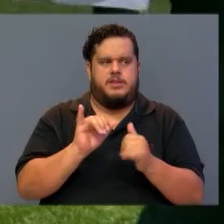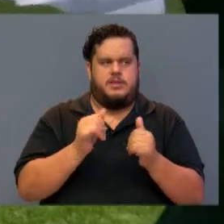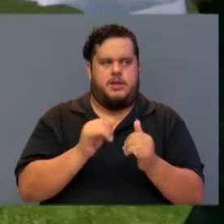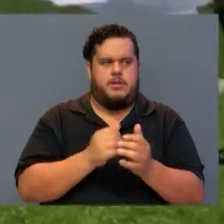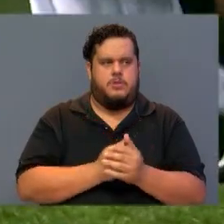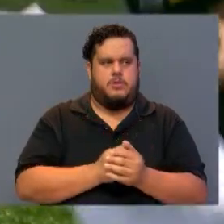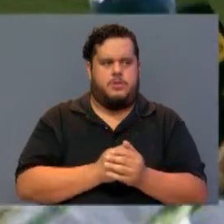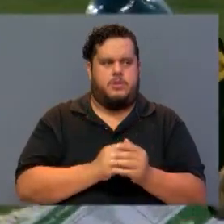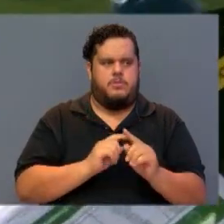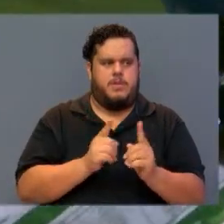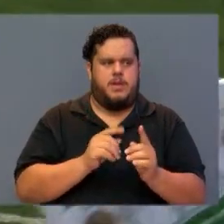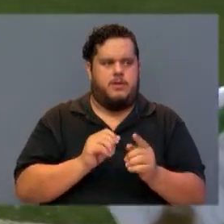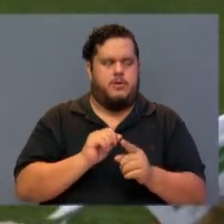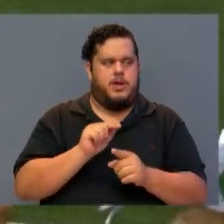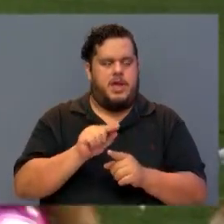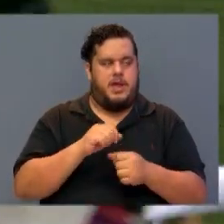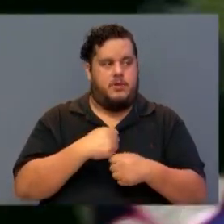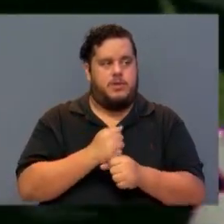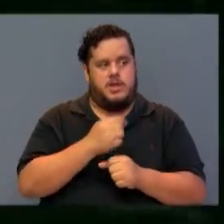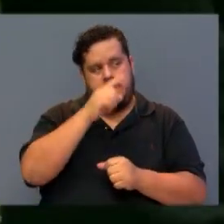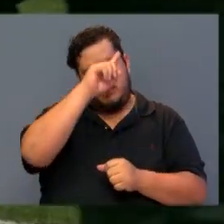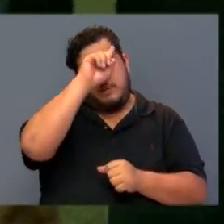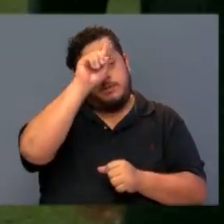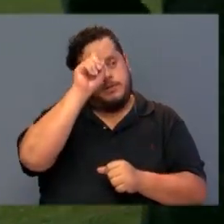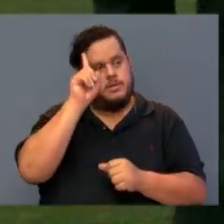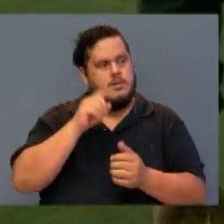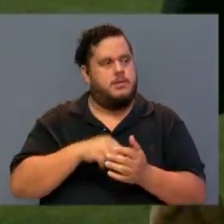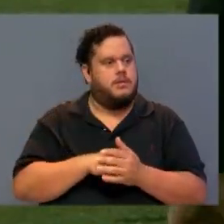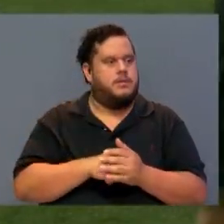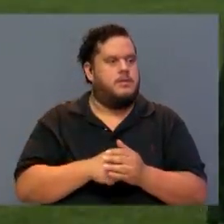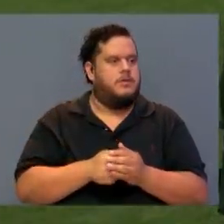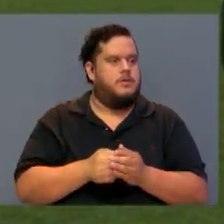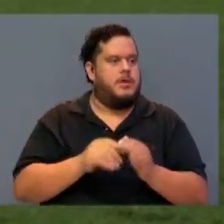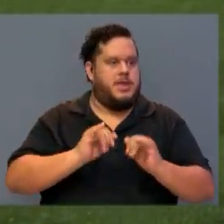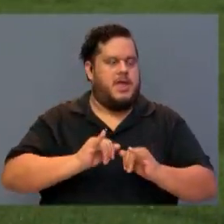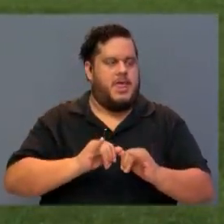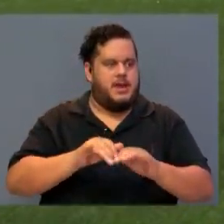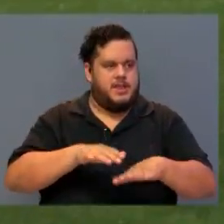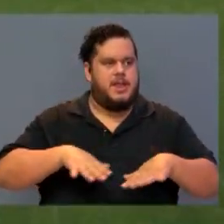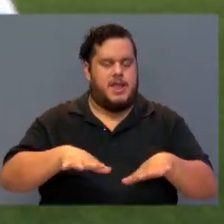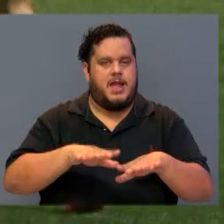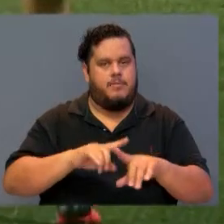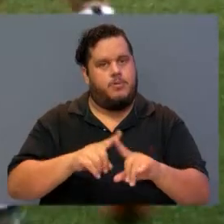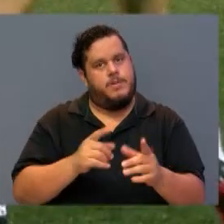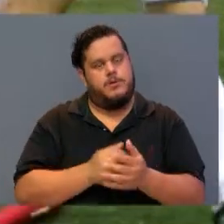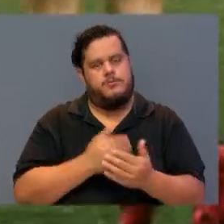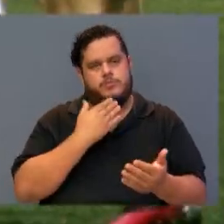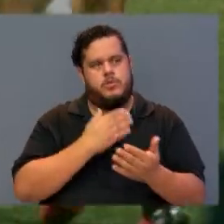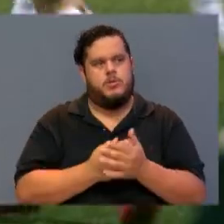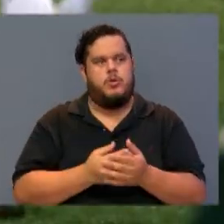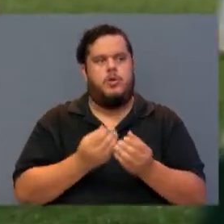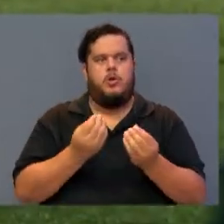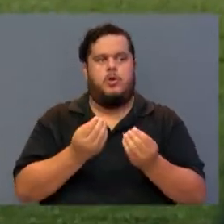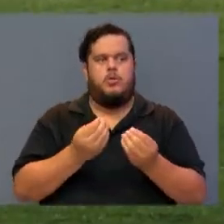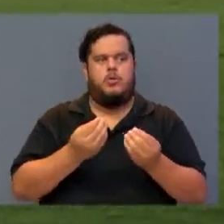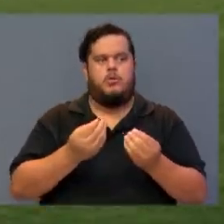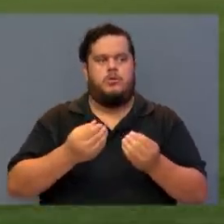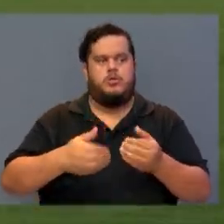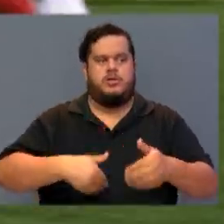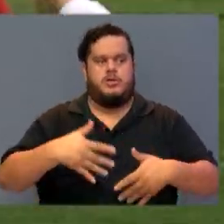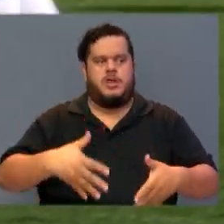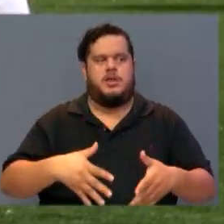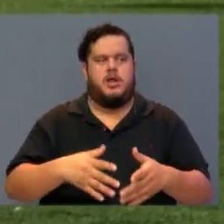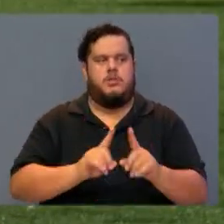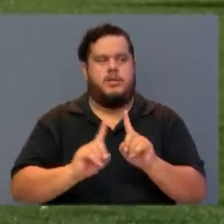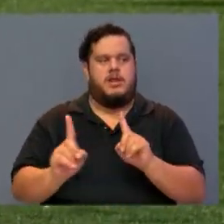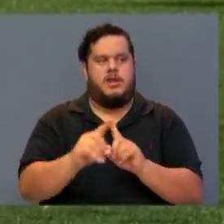hecho, prácticamente él lo que hizo fue posicionarse en el campo, pero bueno, como hacen muchos técnicos, ¿no? Lo mandan de delantero para que no toque